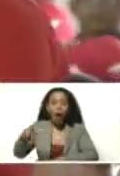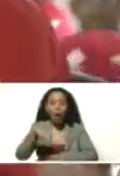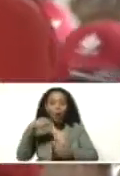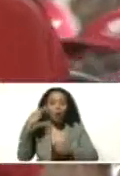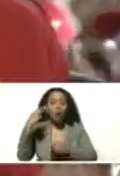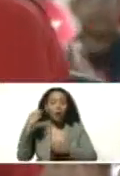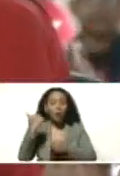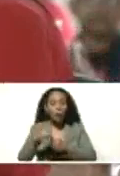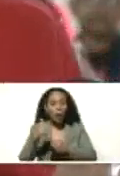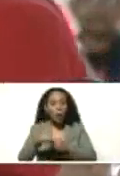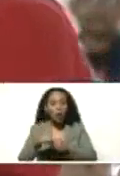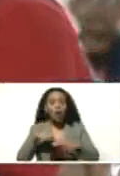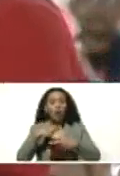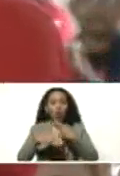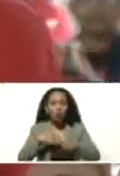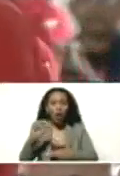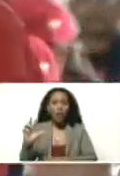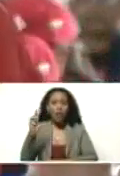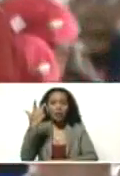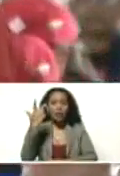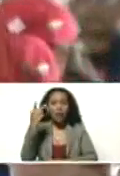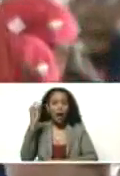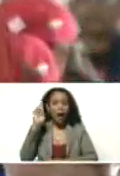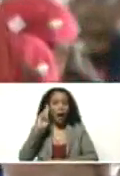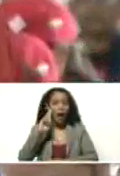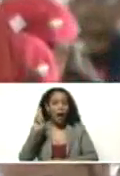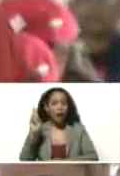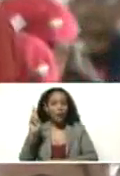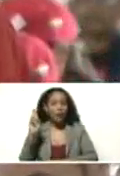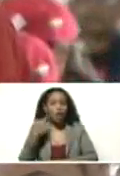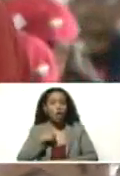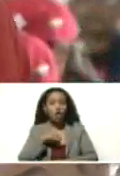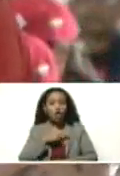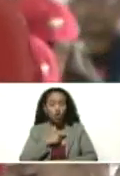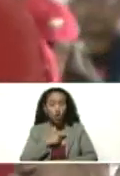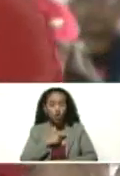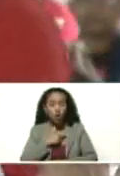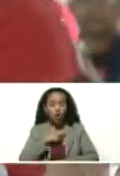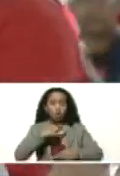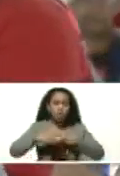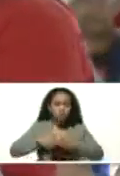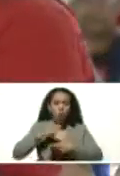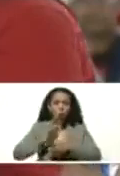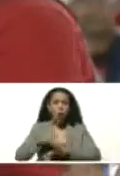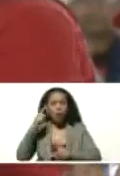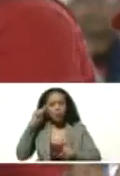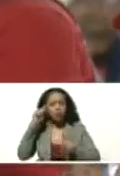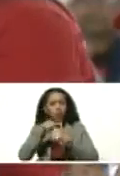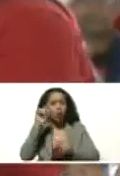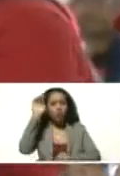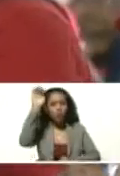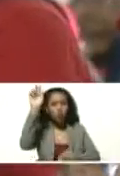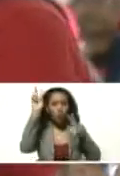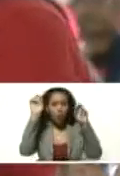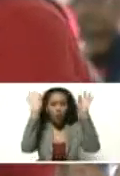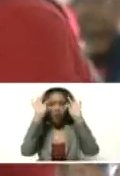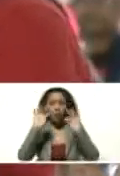revolución, revolucionando con la tercera R. Estamos revolucionando porque apuntamos a un nuevo modelo de